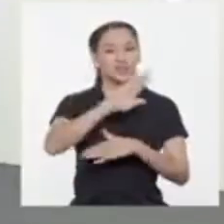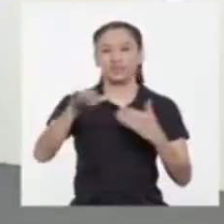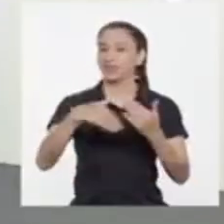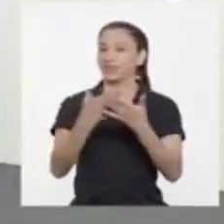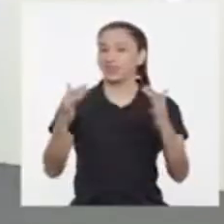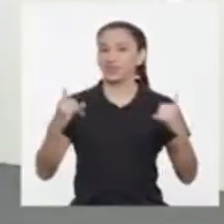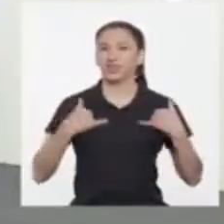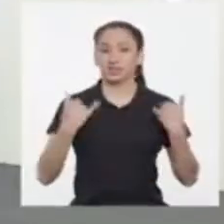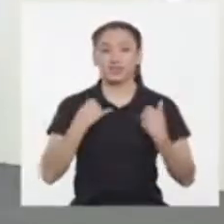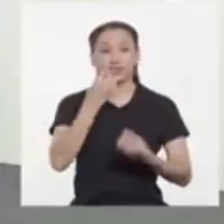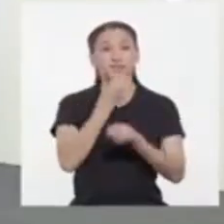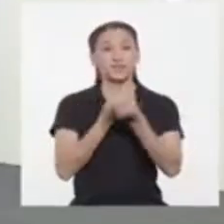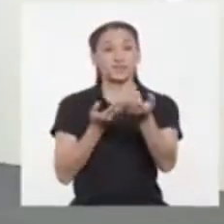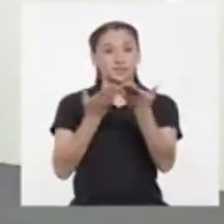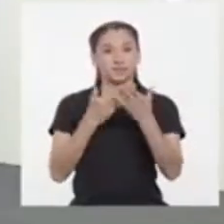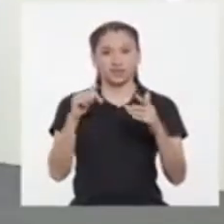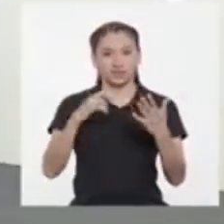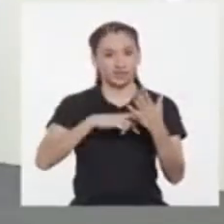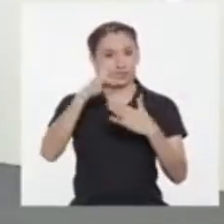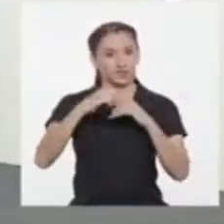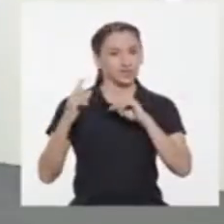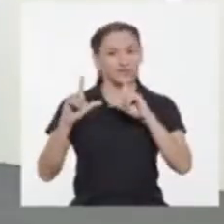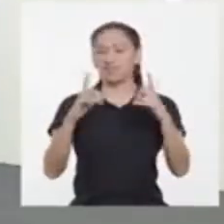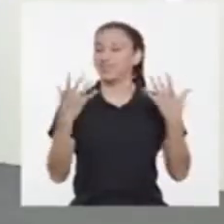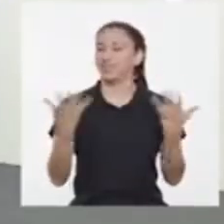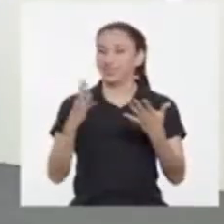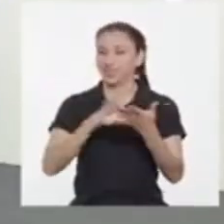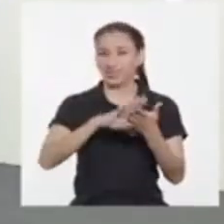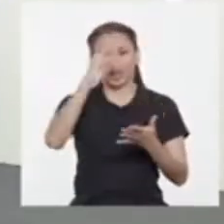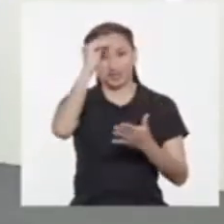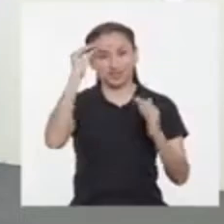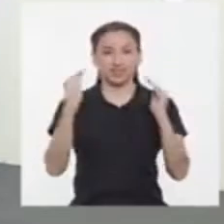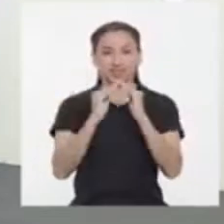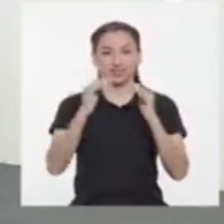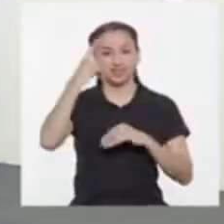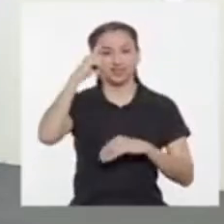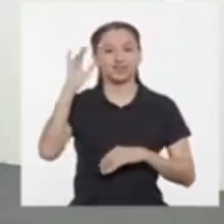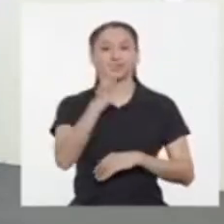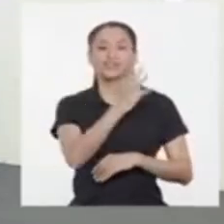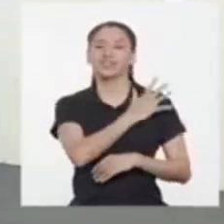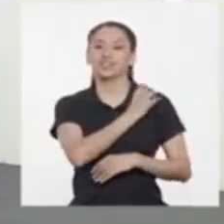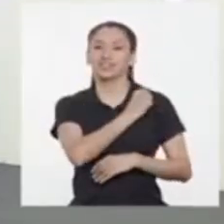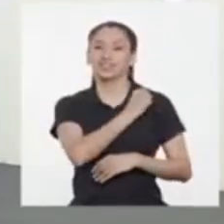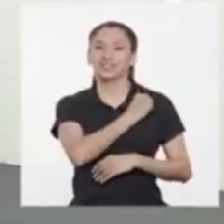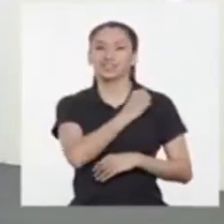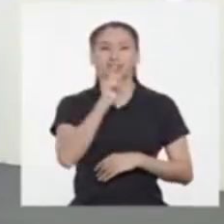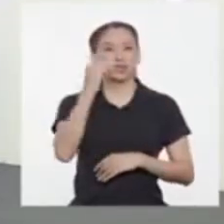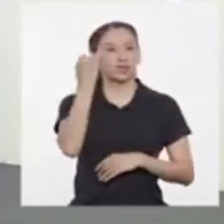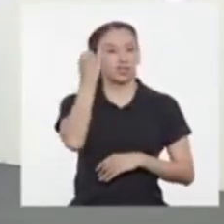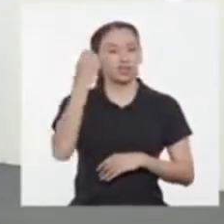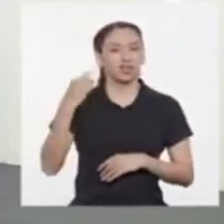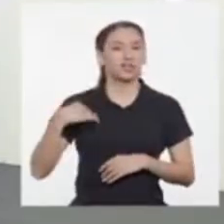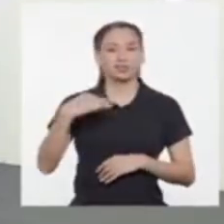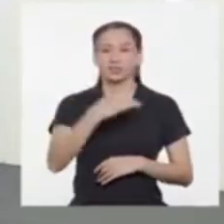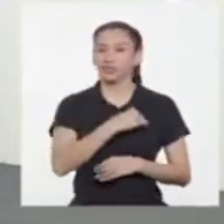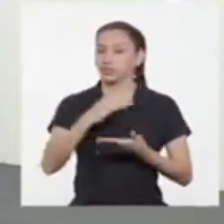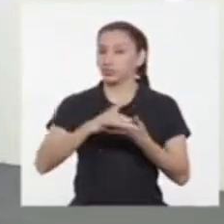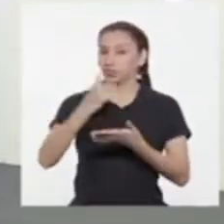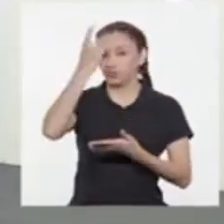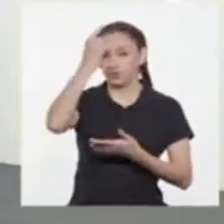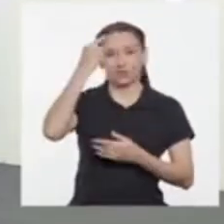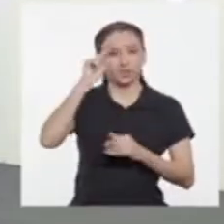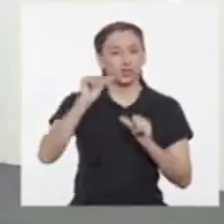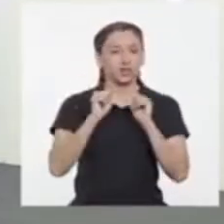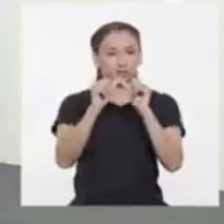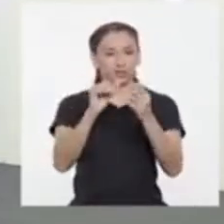Hola chicas y chicos, bienvenidas y bienvenidos a un programa más de Aprendo en Casa para quinto de secundaria. Una iniciativa del Ministerio